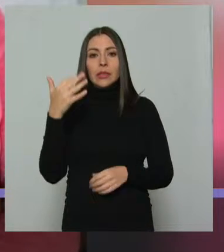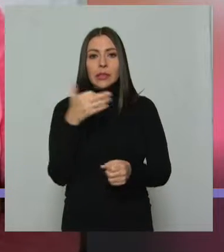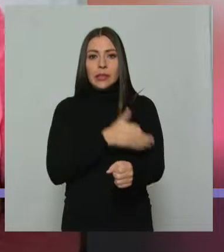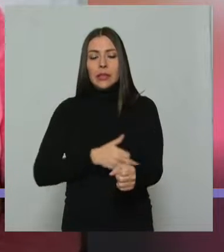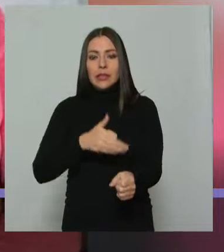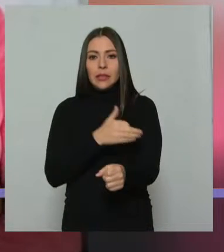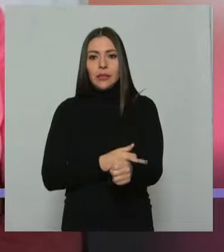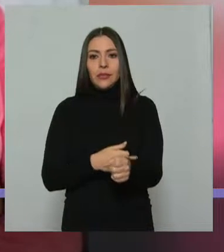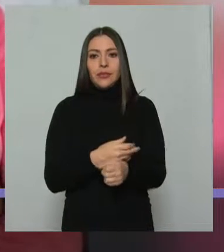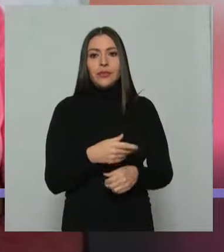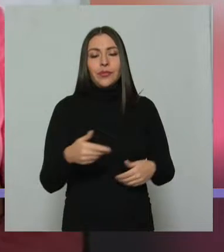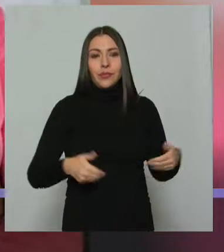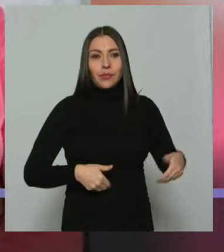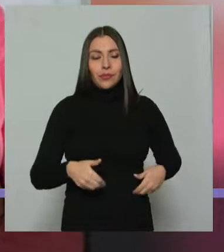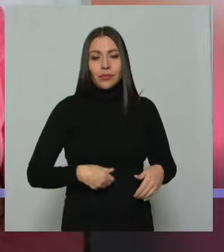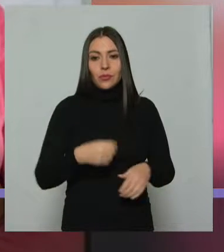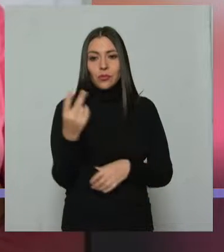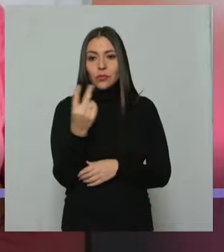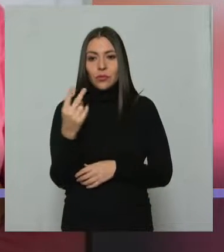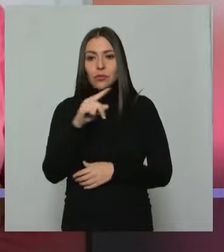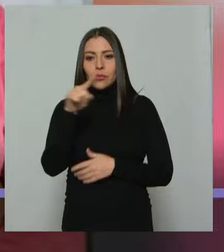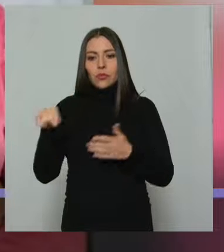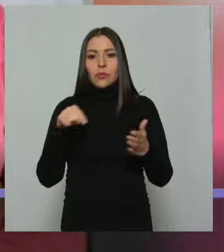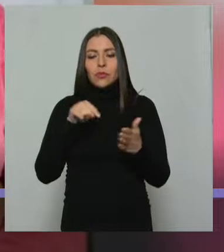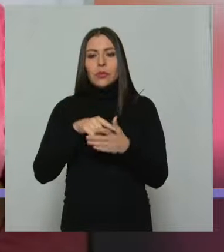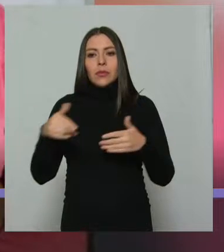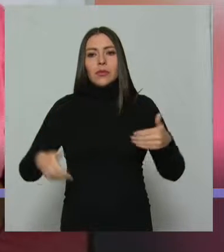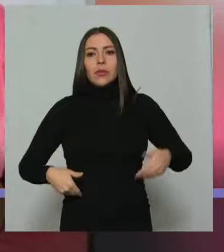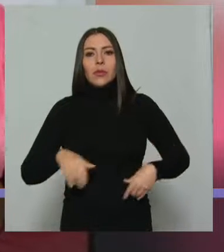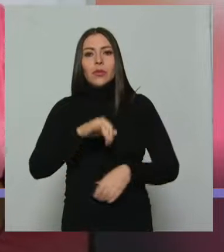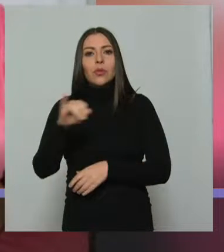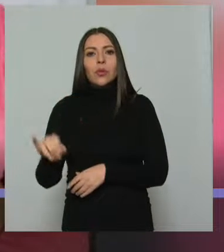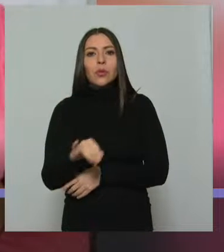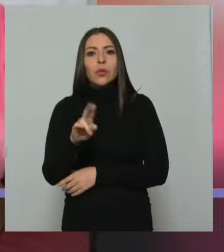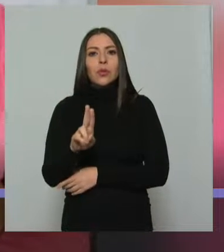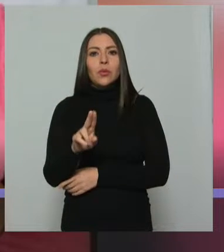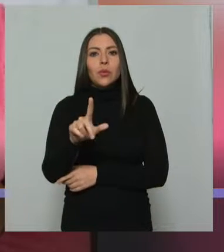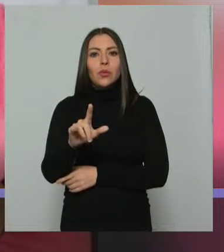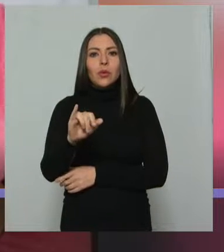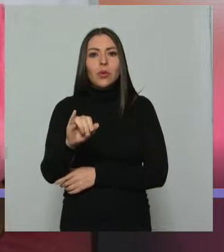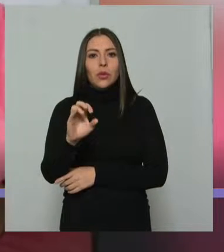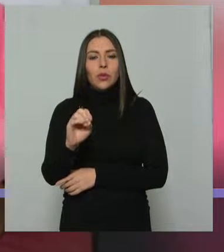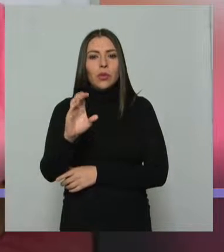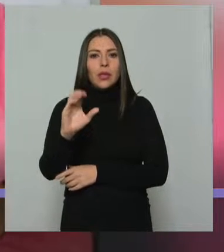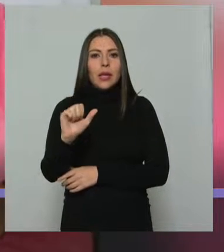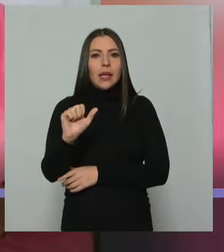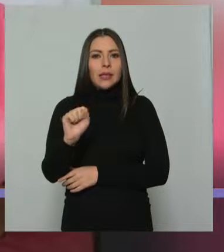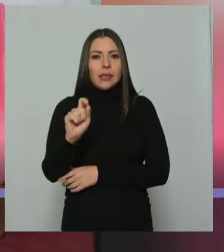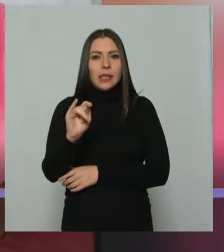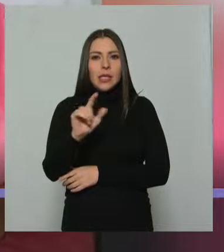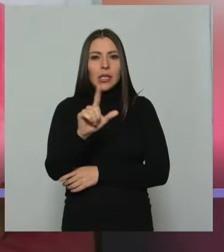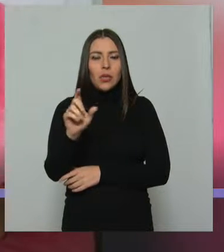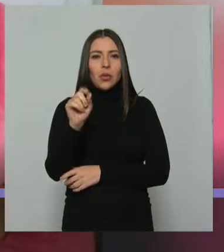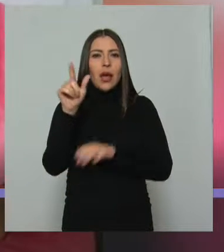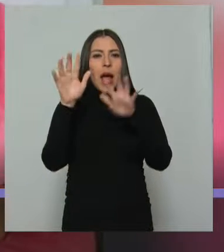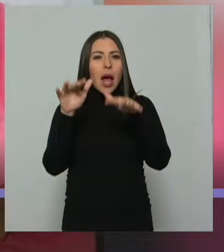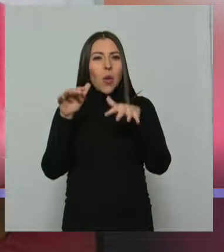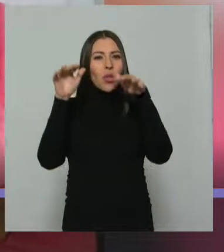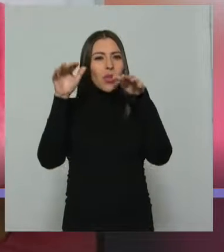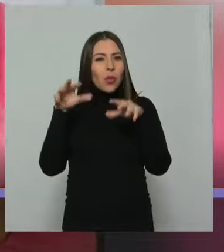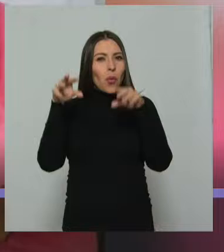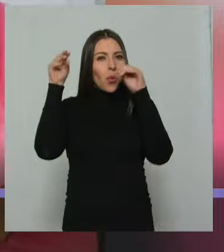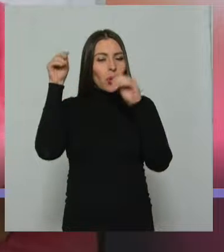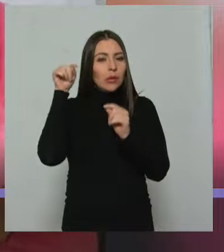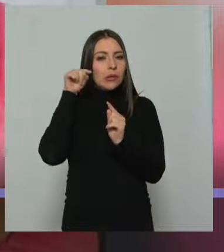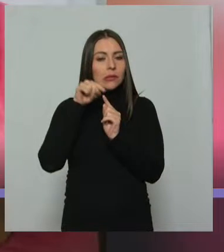se presentan en el Teatro Julio Castillo, justo atrás del auditorio. No van a tener problema de llegar, pueden llegar por el